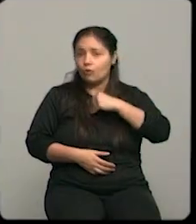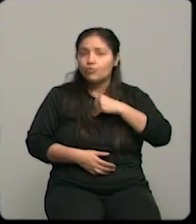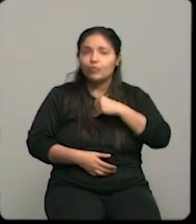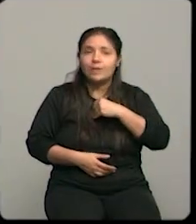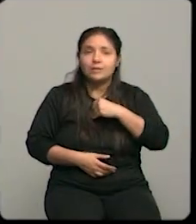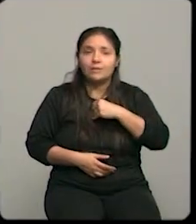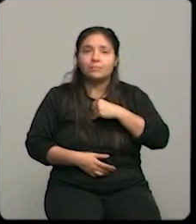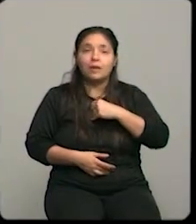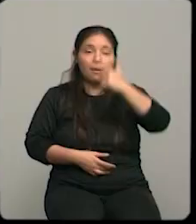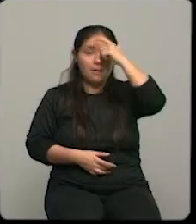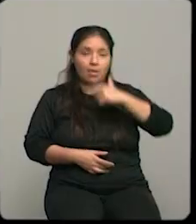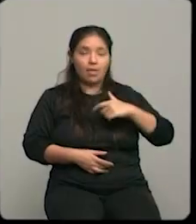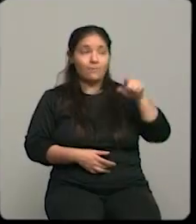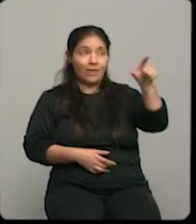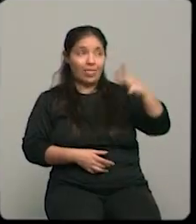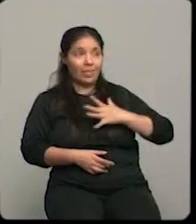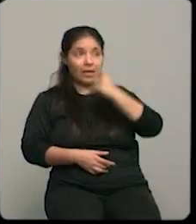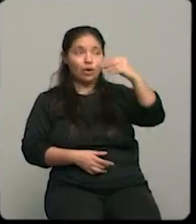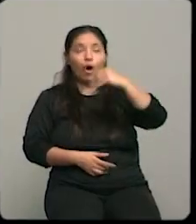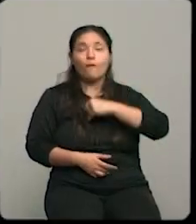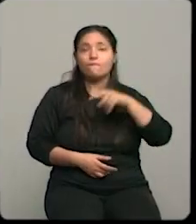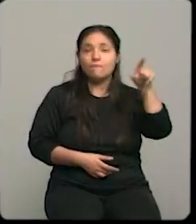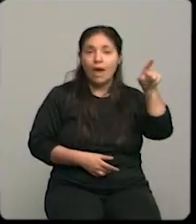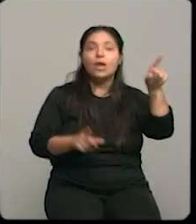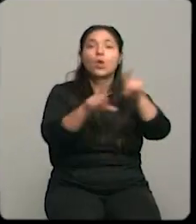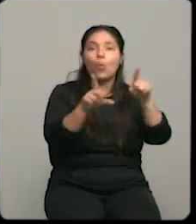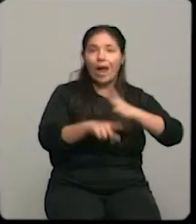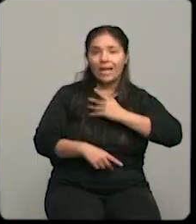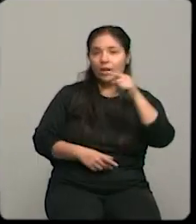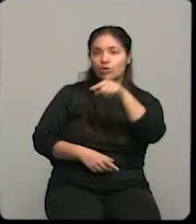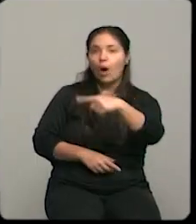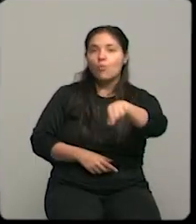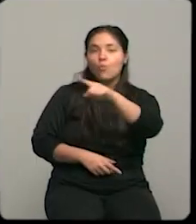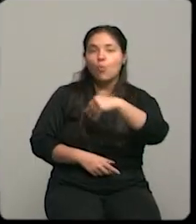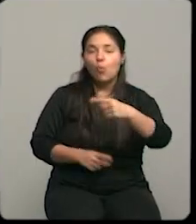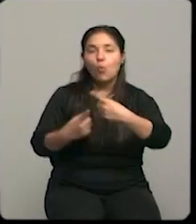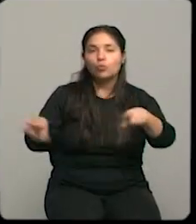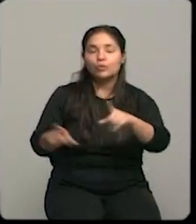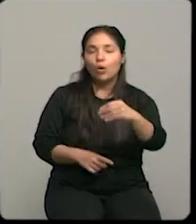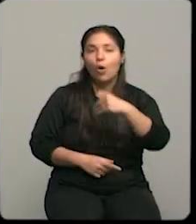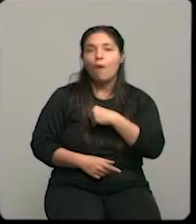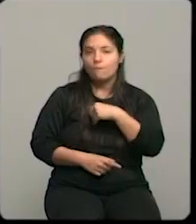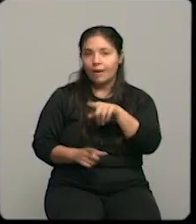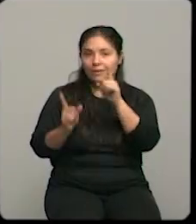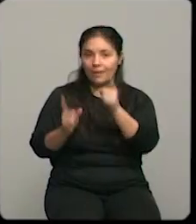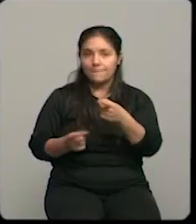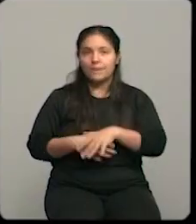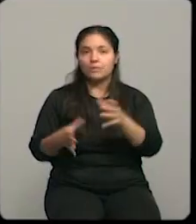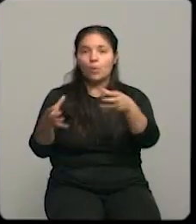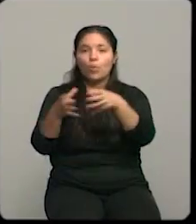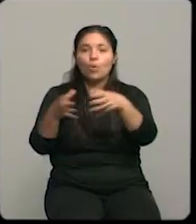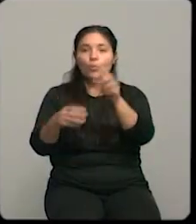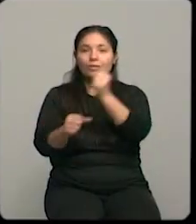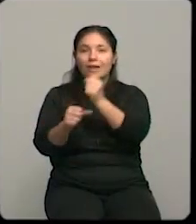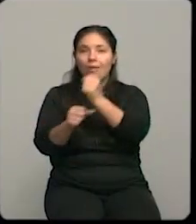confiar, tanto el director en sus músicos como los músicos en su director. Estamos juntos, es un trabajo en equipo. Sí. Sólido. Estamos metro